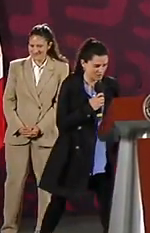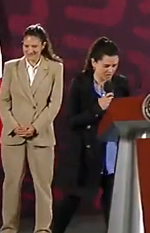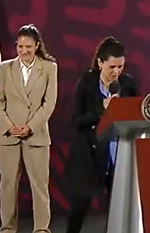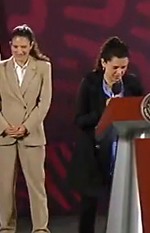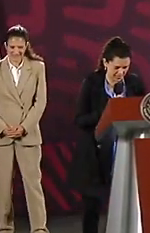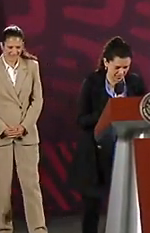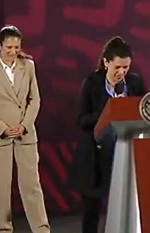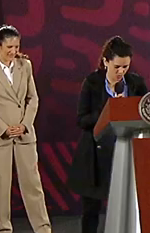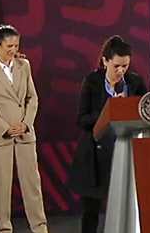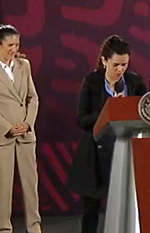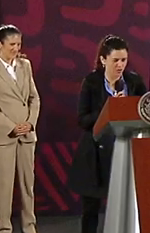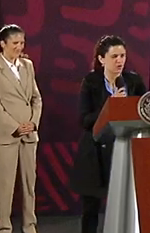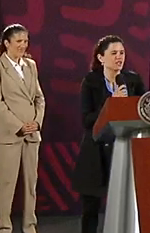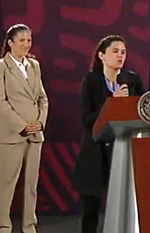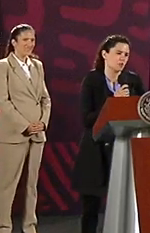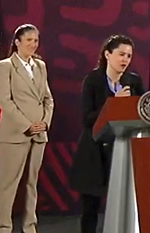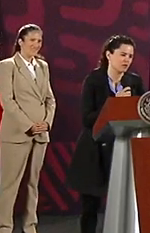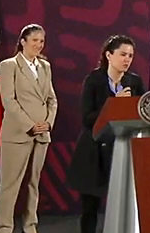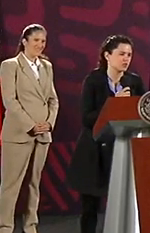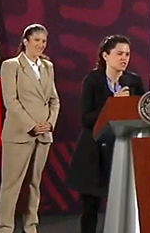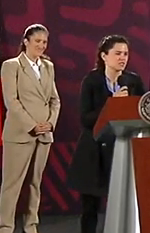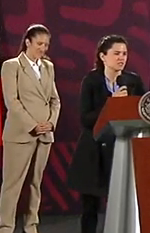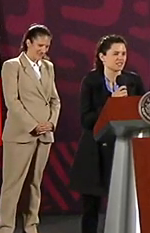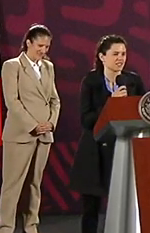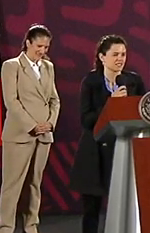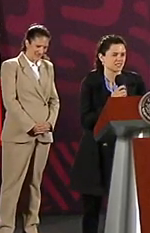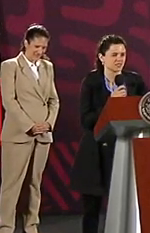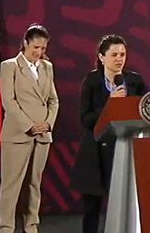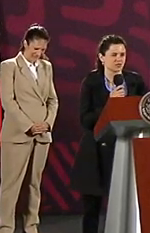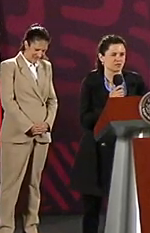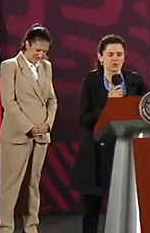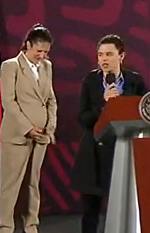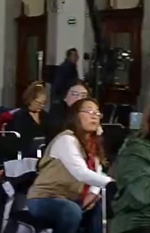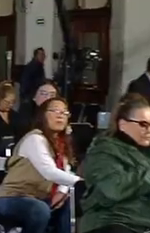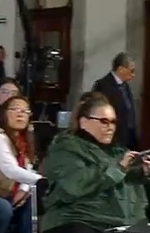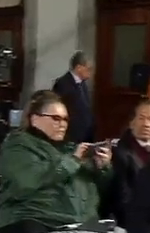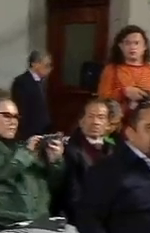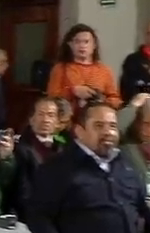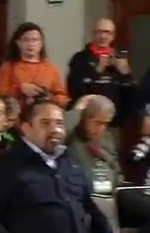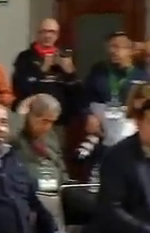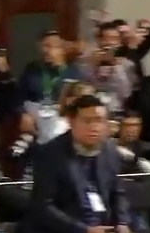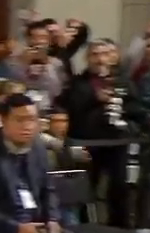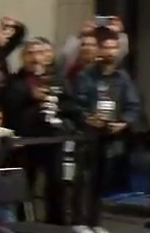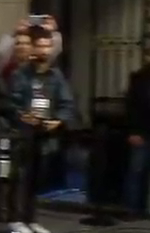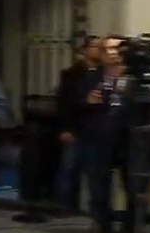Mencionamos también la presencia de José Manuel Ubaldo. Muchísimas gracias, José Manuel.